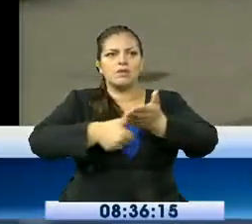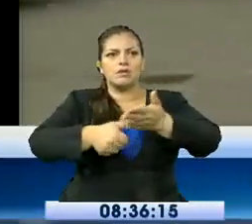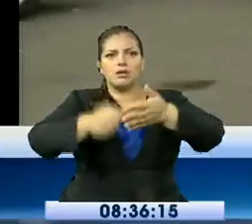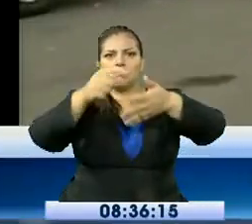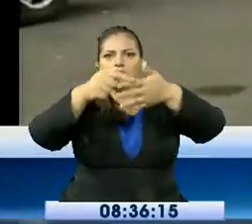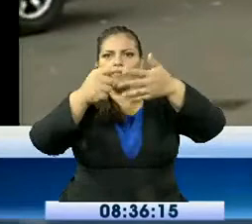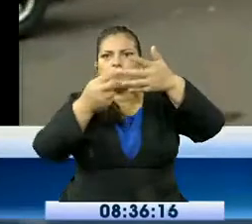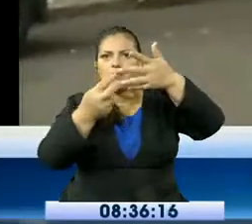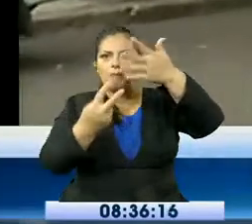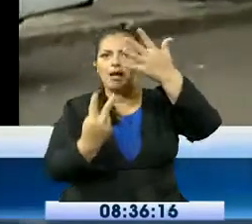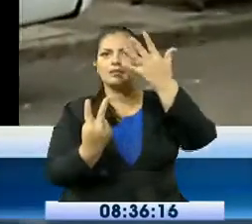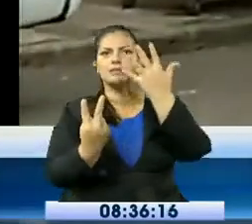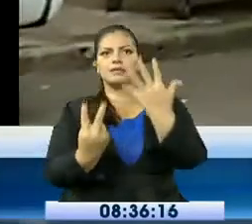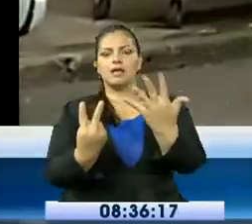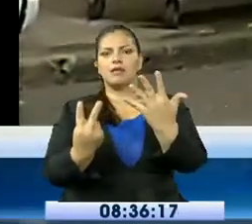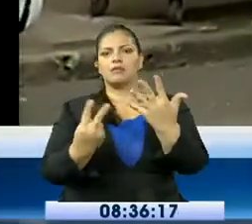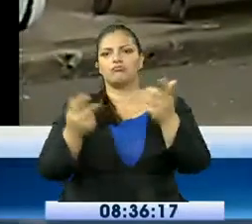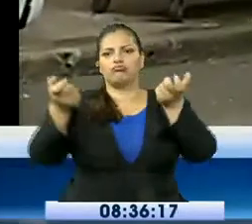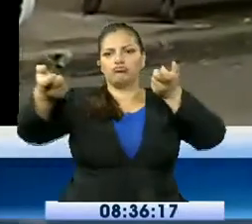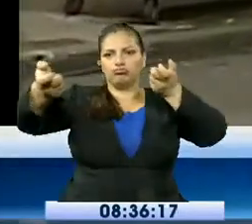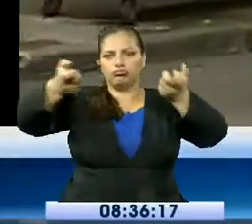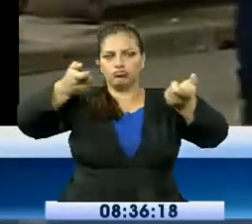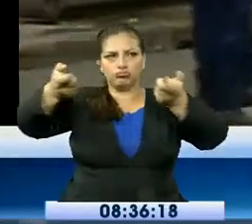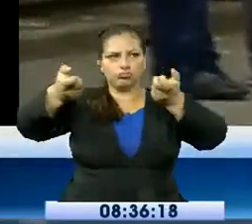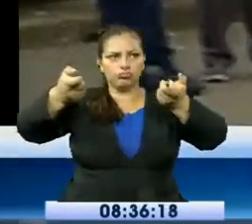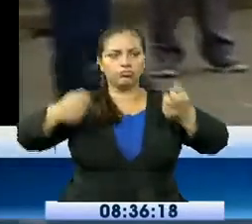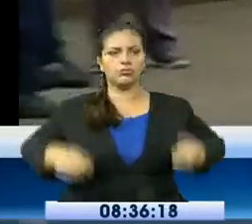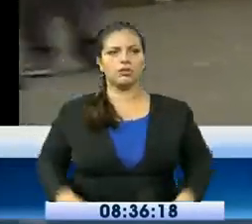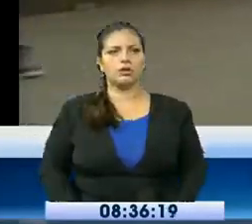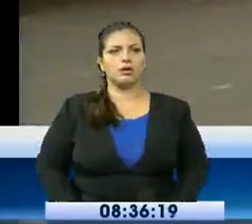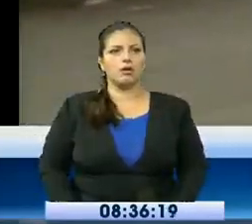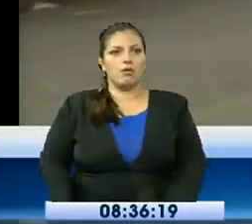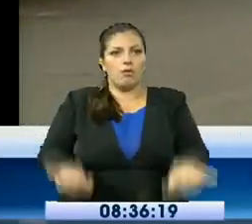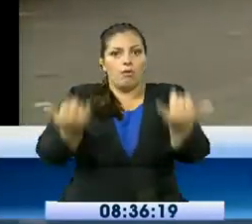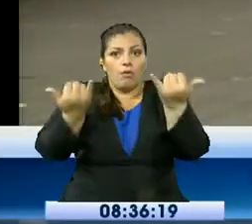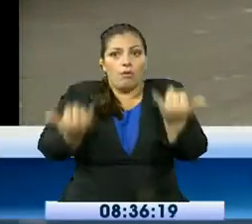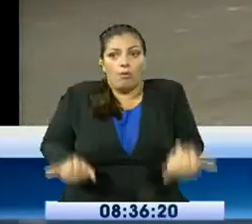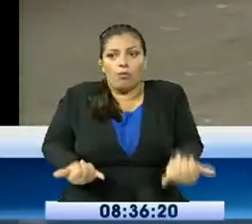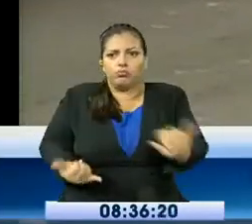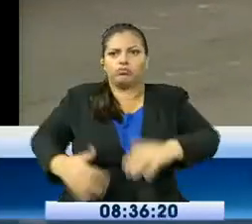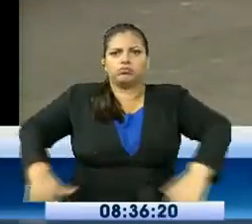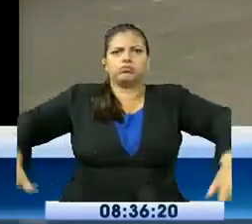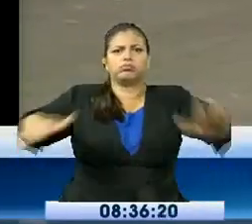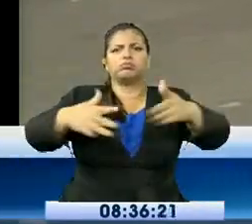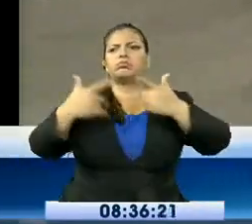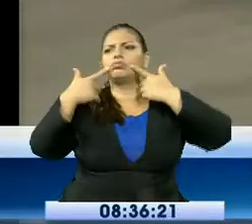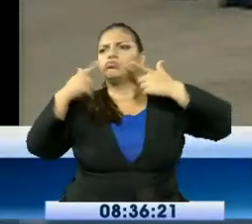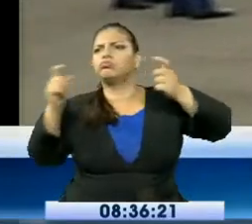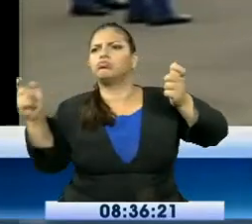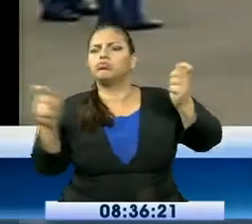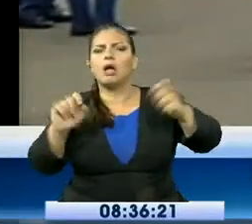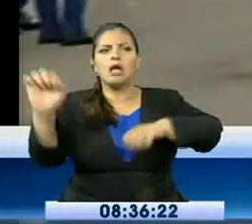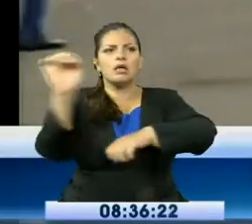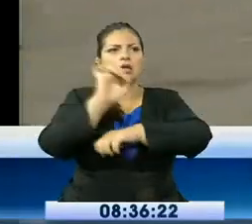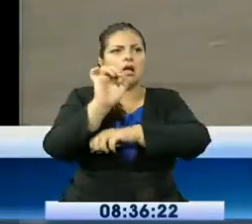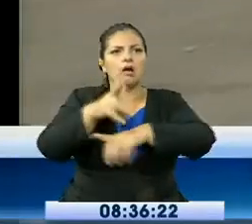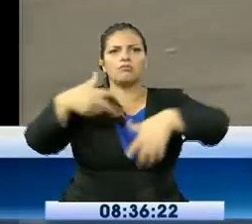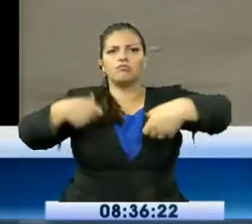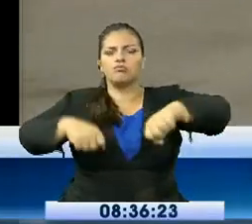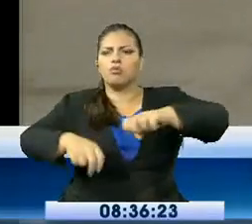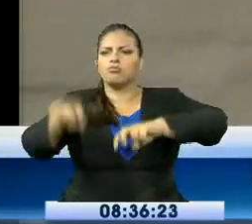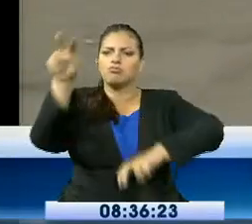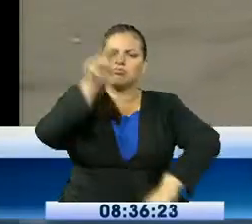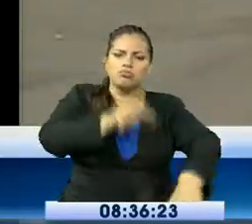punto por ejemplo miren Ya se está controlando el acceso por ejemplo de carros vehículos estamos muy cerca del centro de salud de